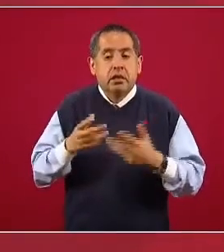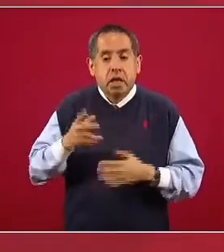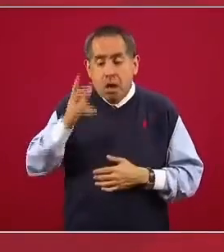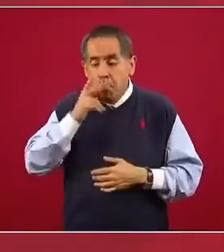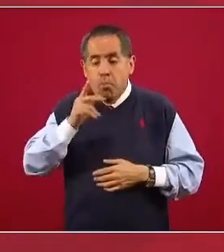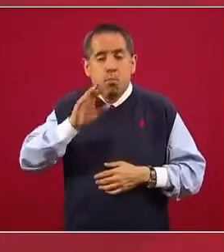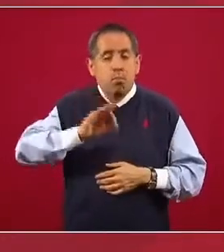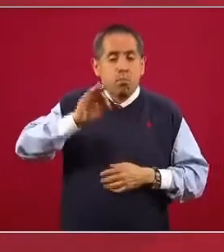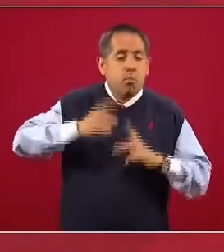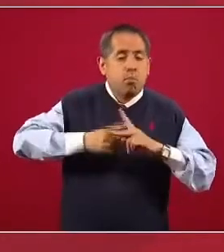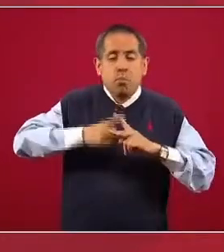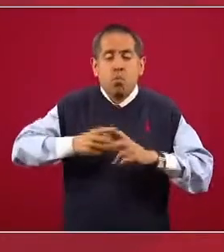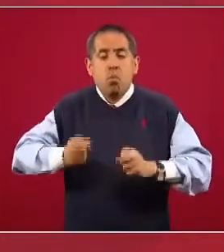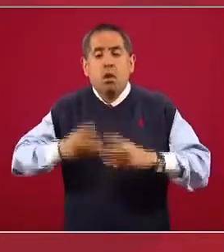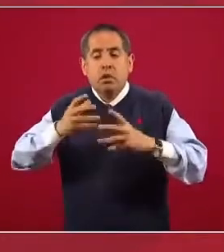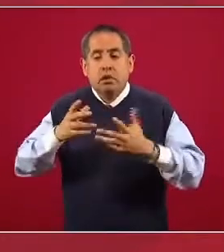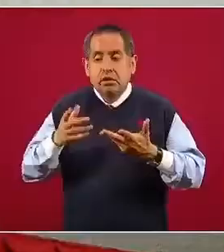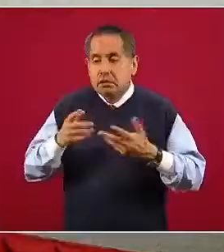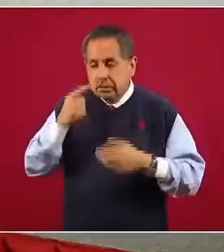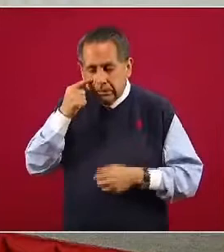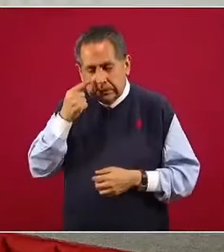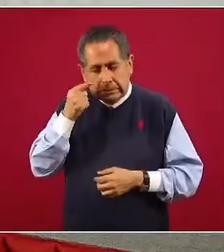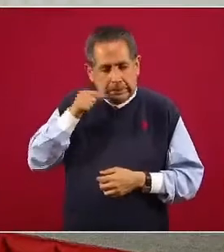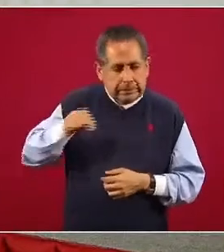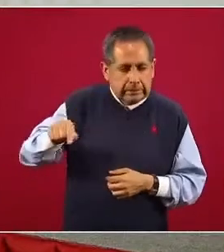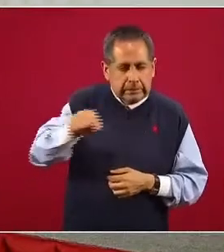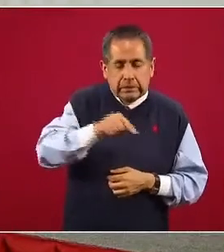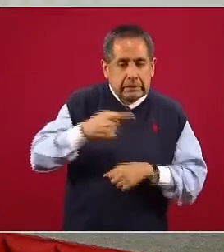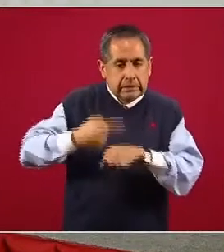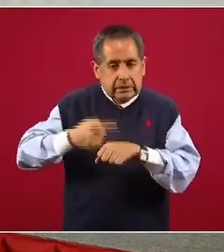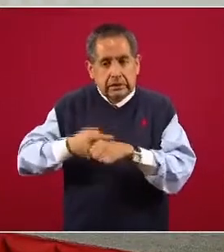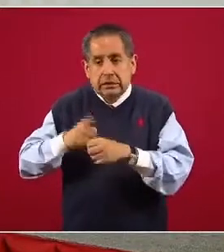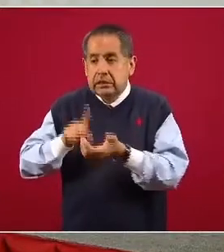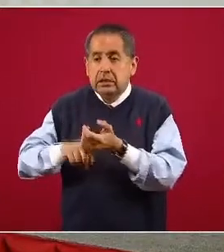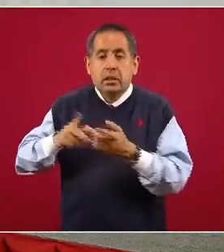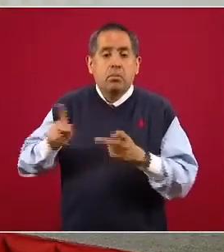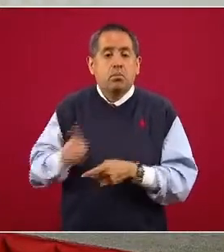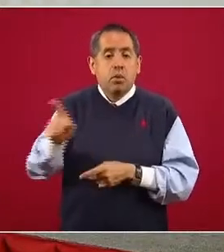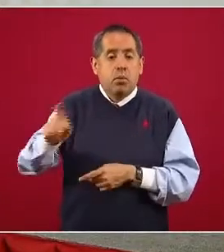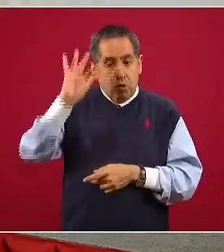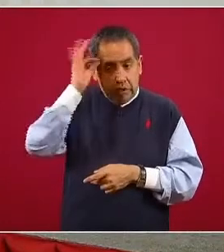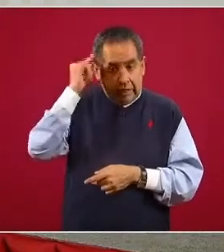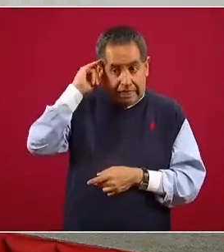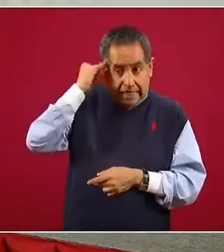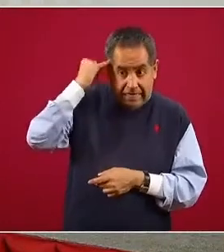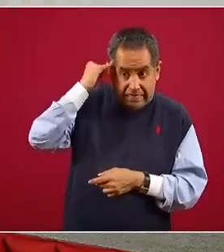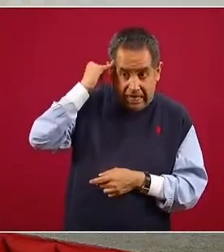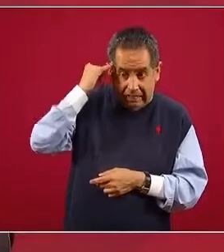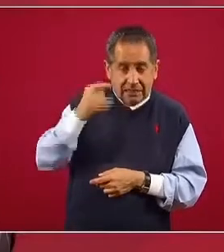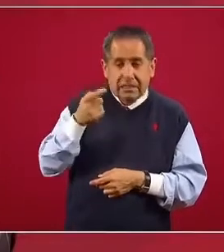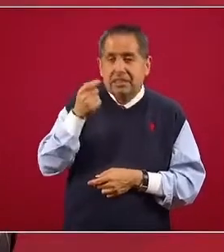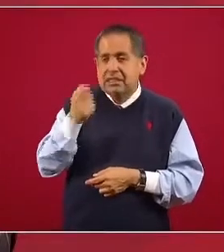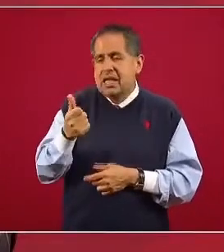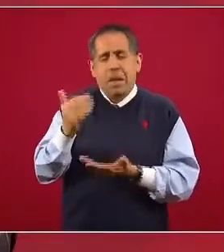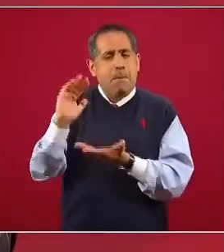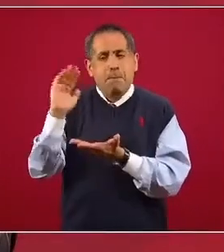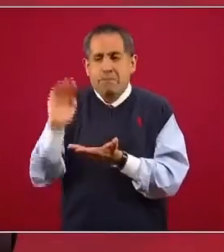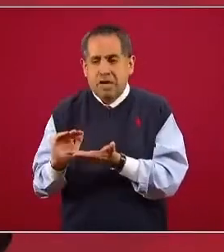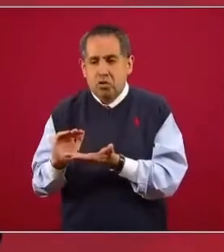la proporción de enfermedad, digamos, la incidencia en poblaciones indígenas es sustancialmente